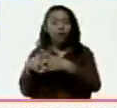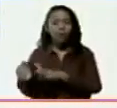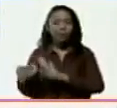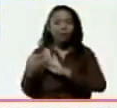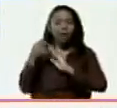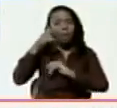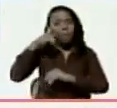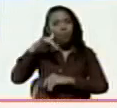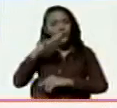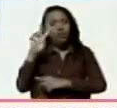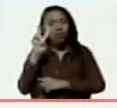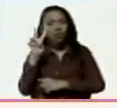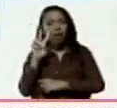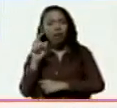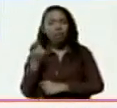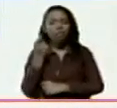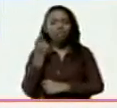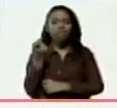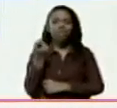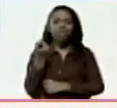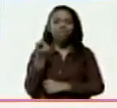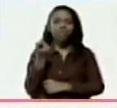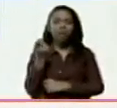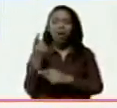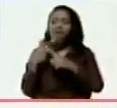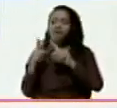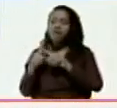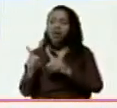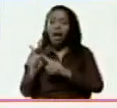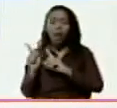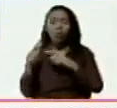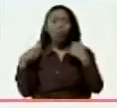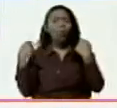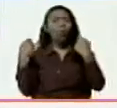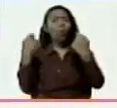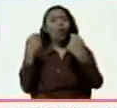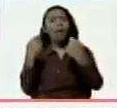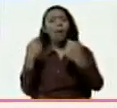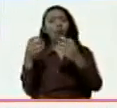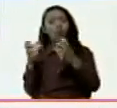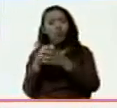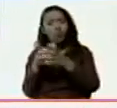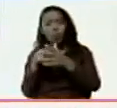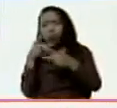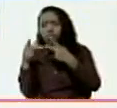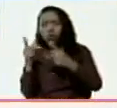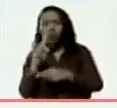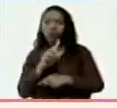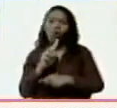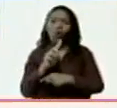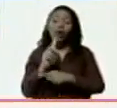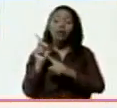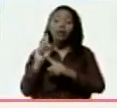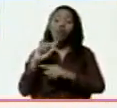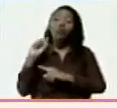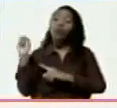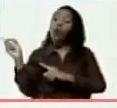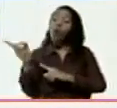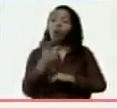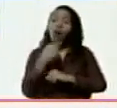toda la población venezolana sin ningún tipo de distingo esta no es una campaña partidista esto es una campaña de todavenezuela